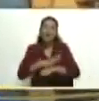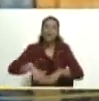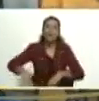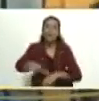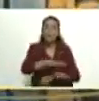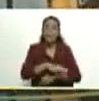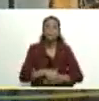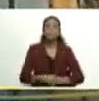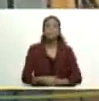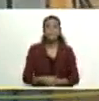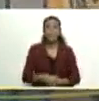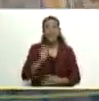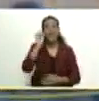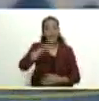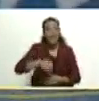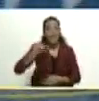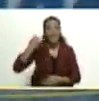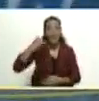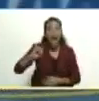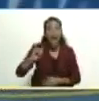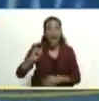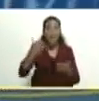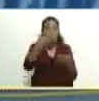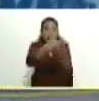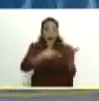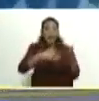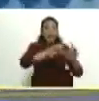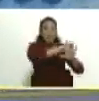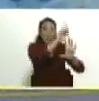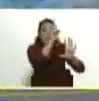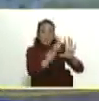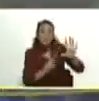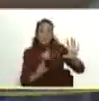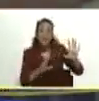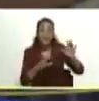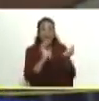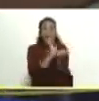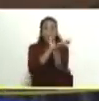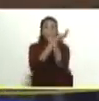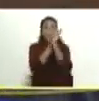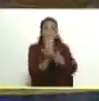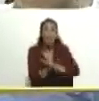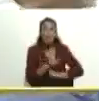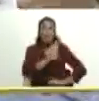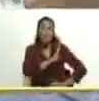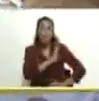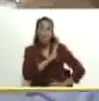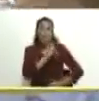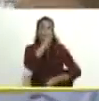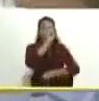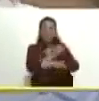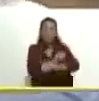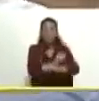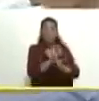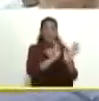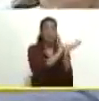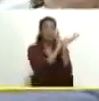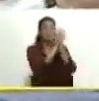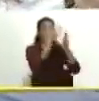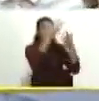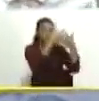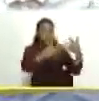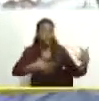parroquia La Vega. Y aquí está la cartografía, mi presidente. Cartografía de Bienvenida los sectores populares.